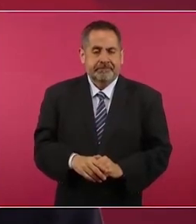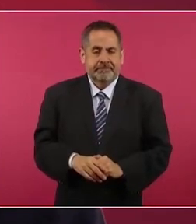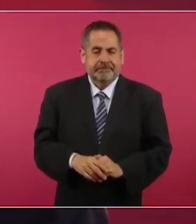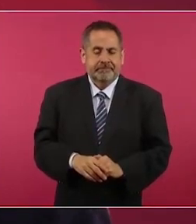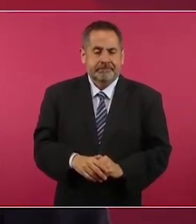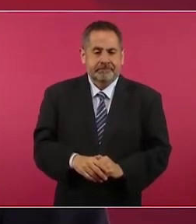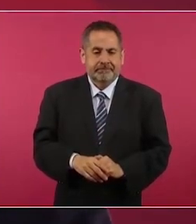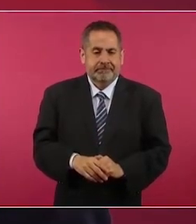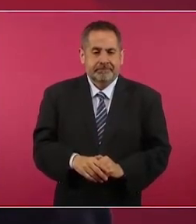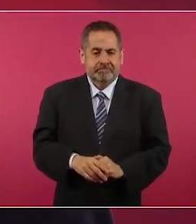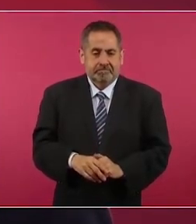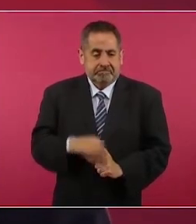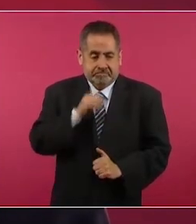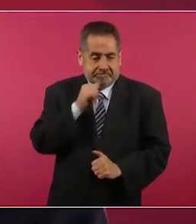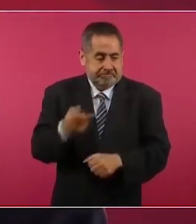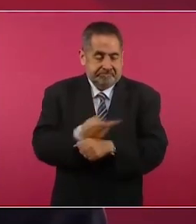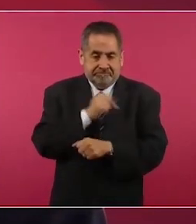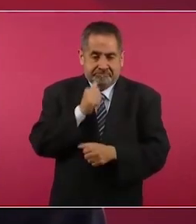Y nada,